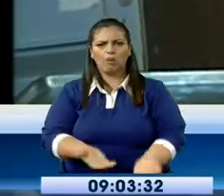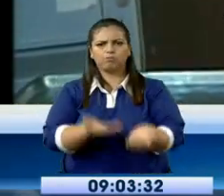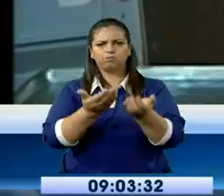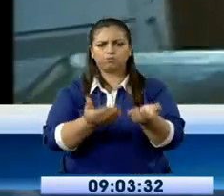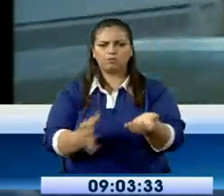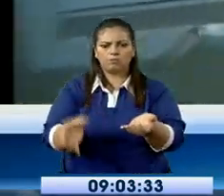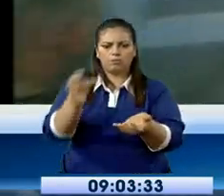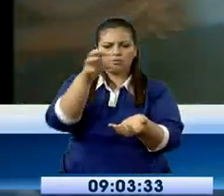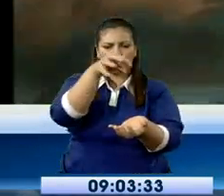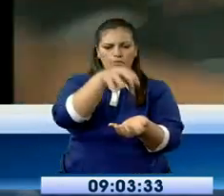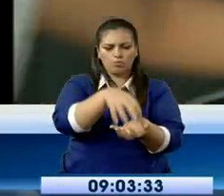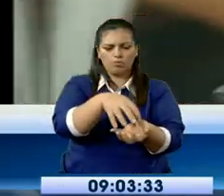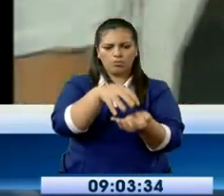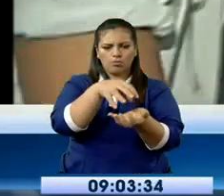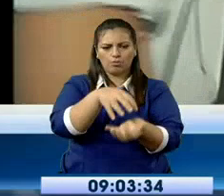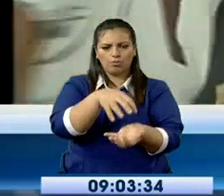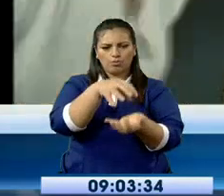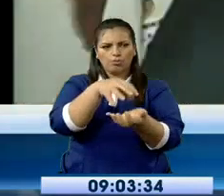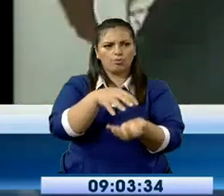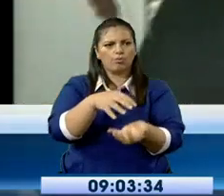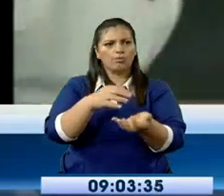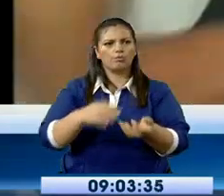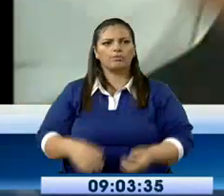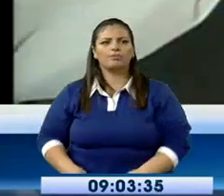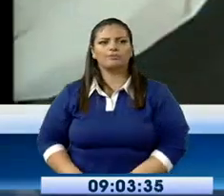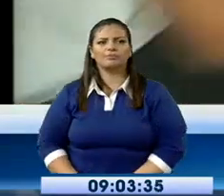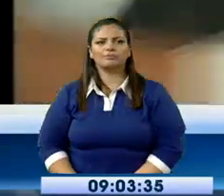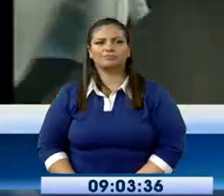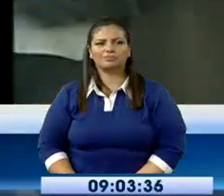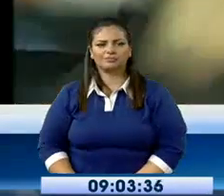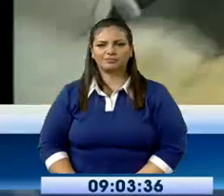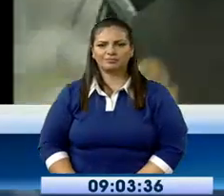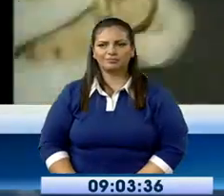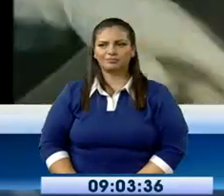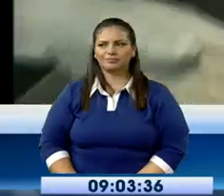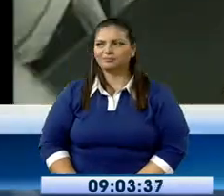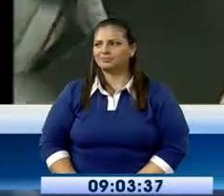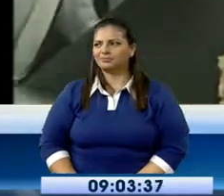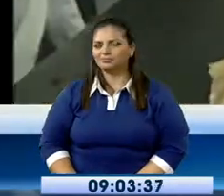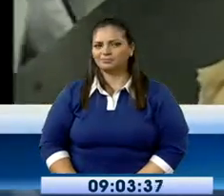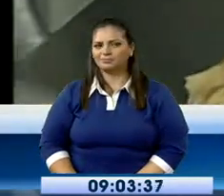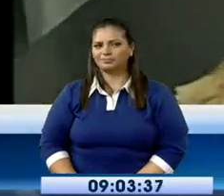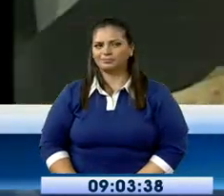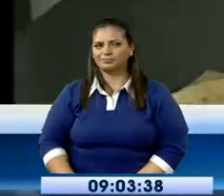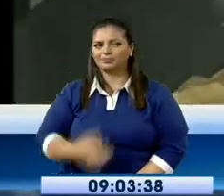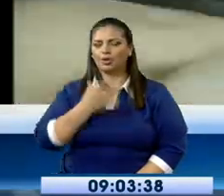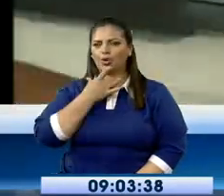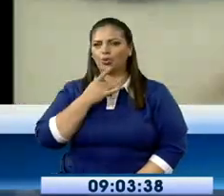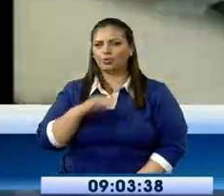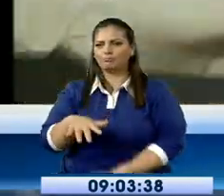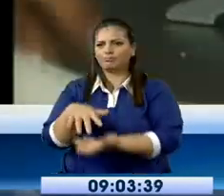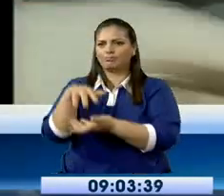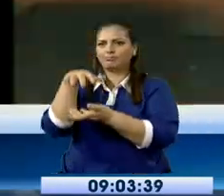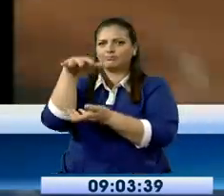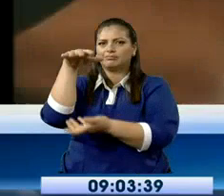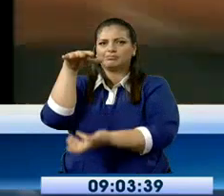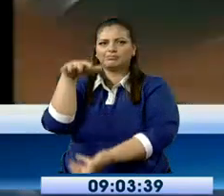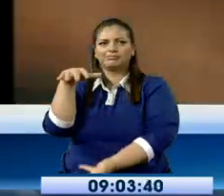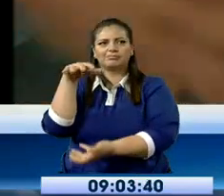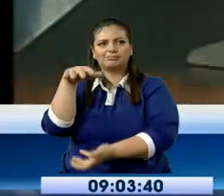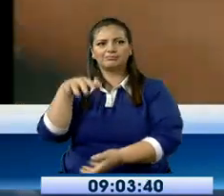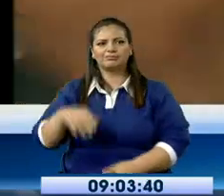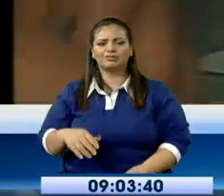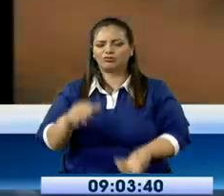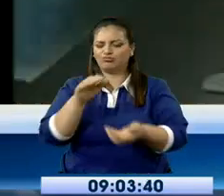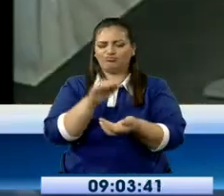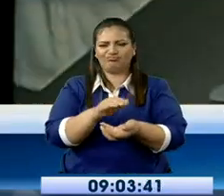don Huguito. Y ustedes también, pues. Y yo, porque si yo quiero el gigante, no, pues va a venir chiquito, no, pues. Vemos que ahora, por ejemplo,